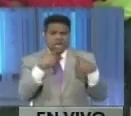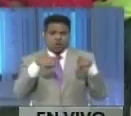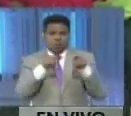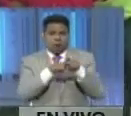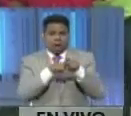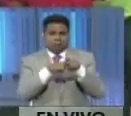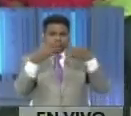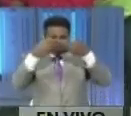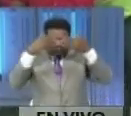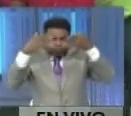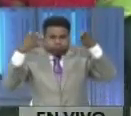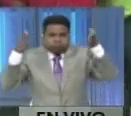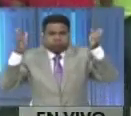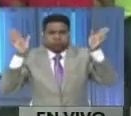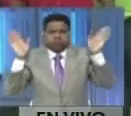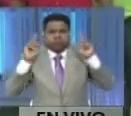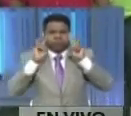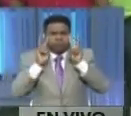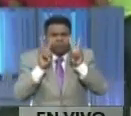hemos visto la luz,